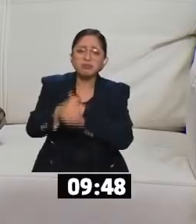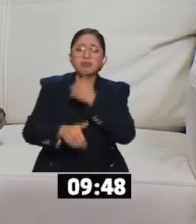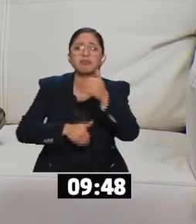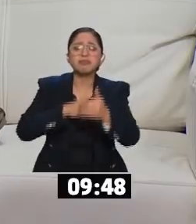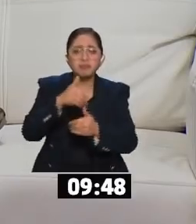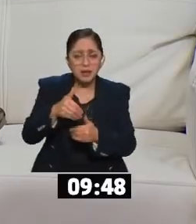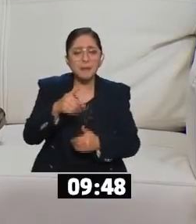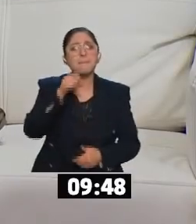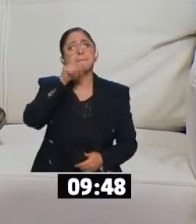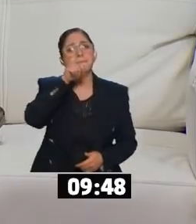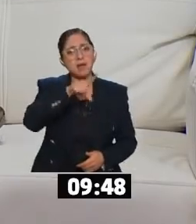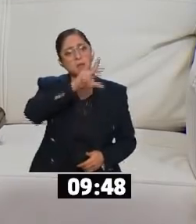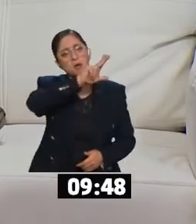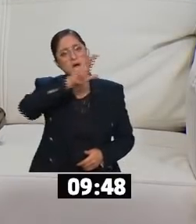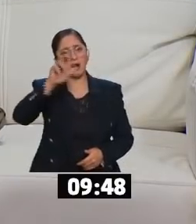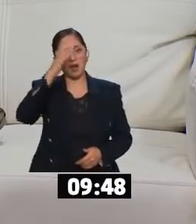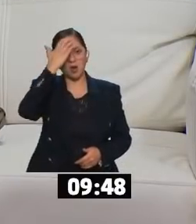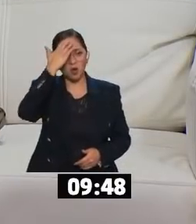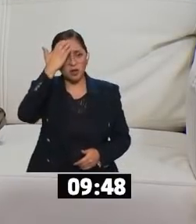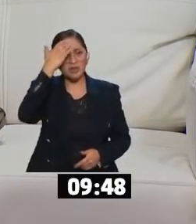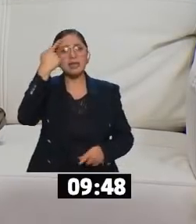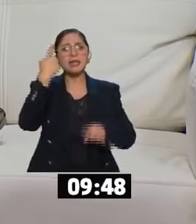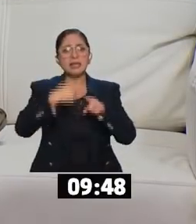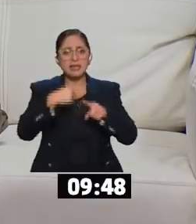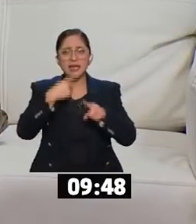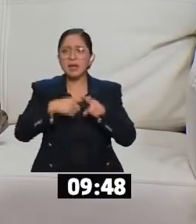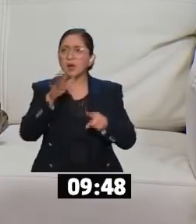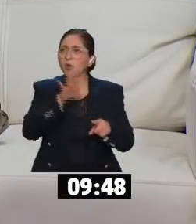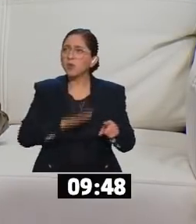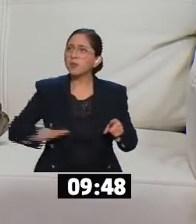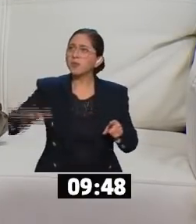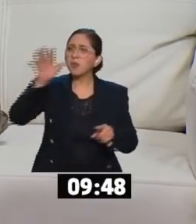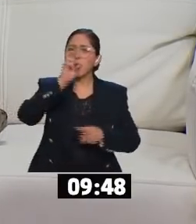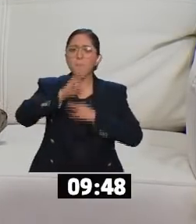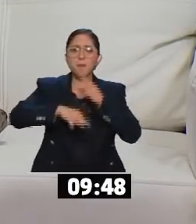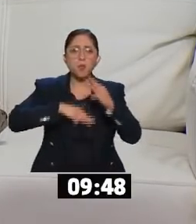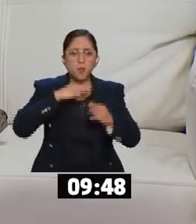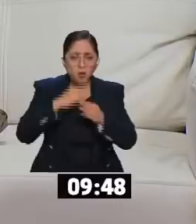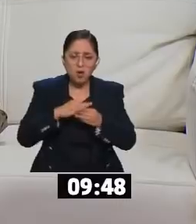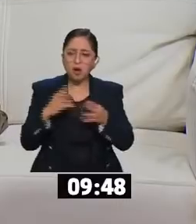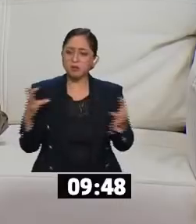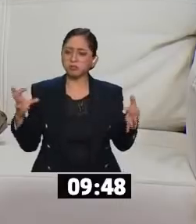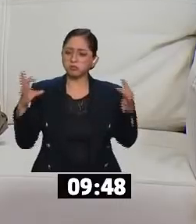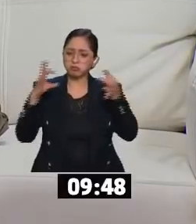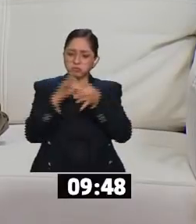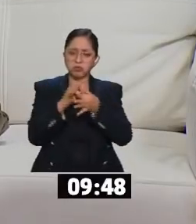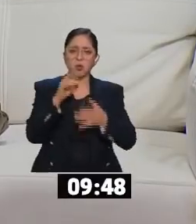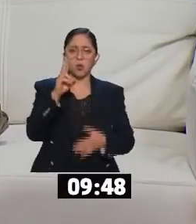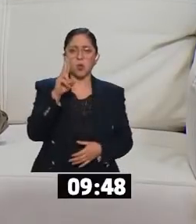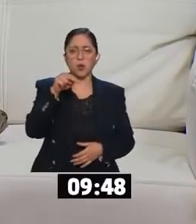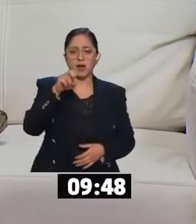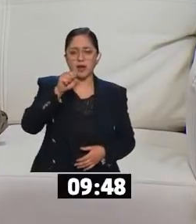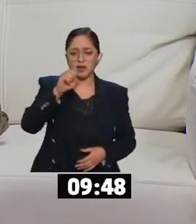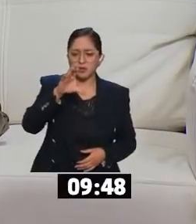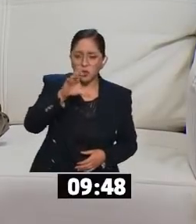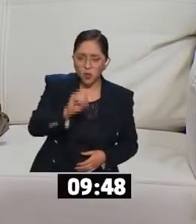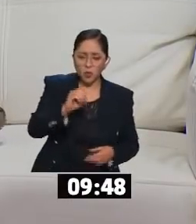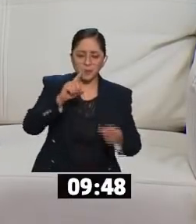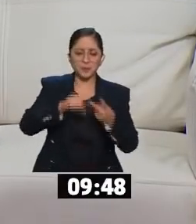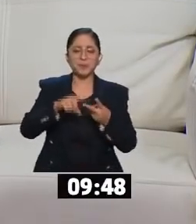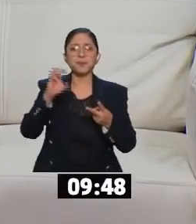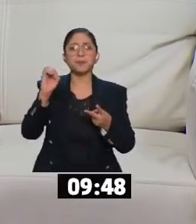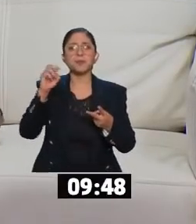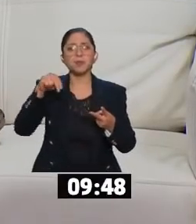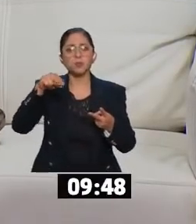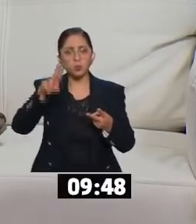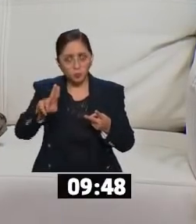también quiero reconocer ese esfuerzo a nivel mundial, el involucramiento de la UNESCO, de la ONU, y al